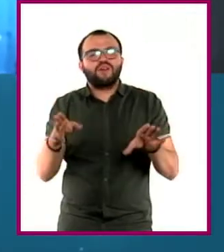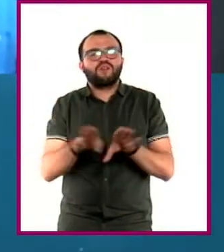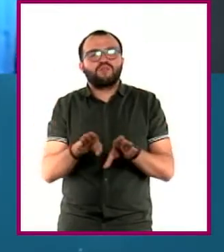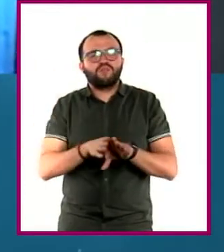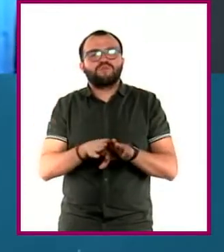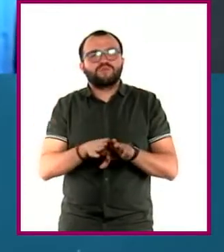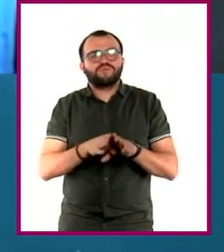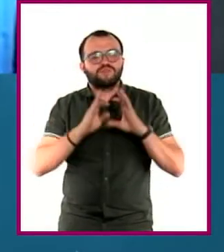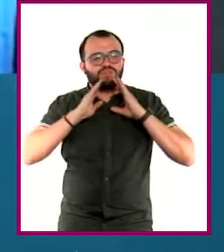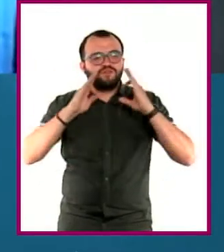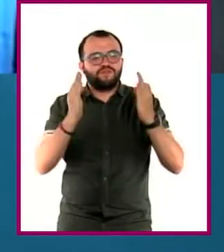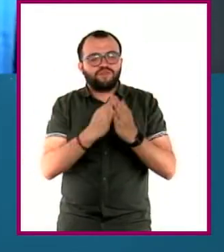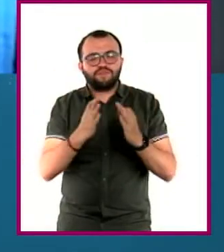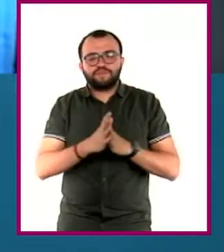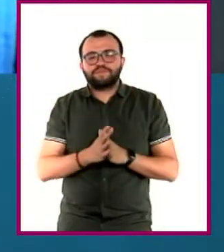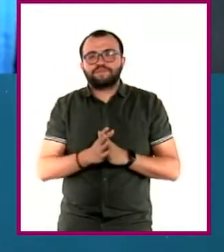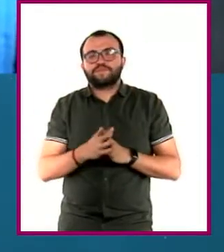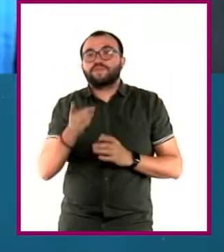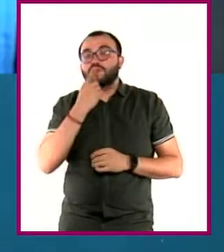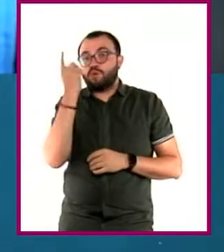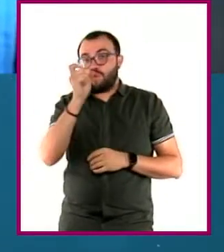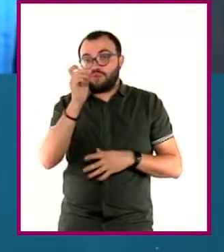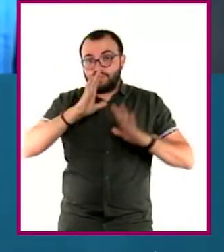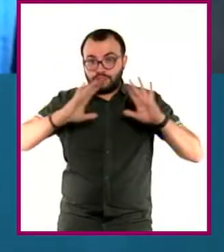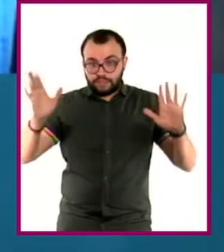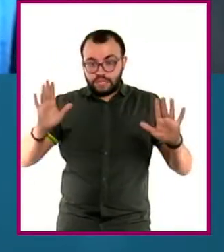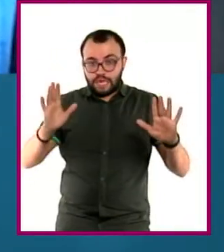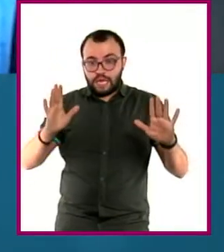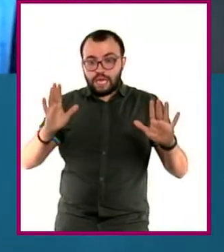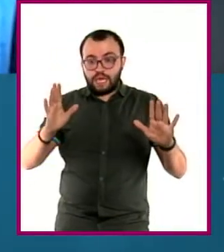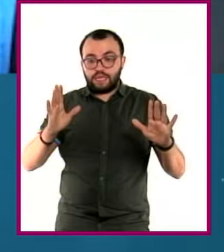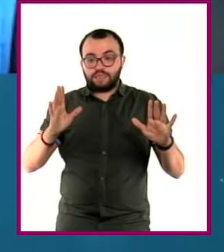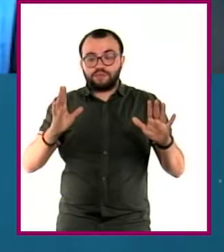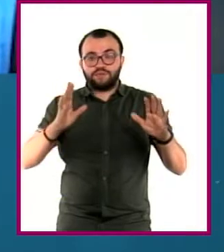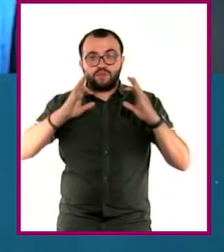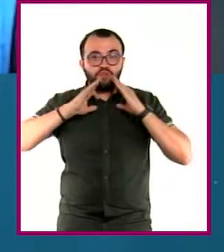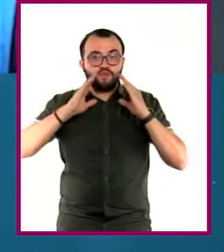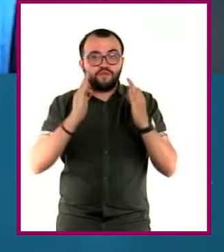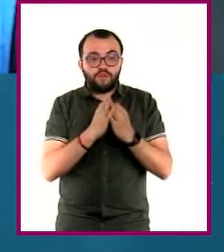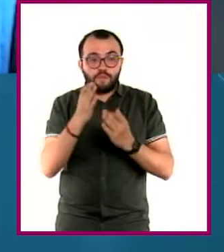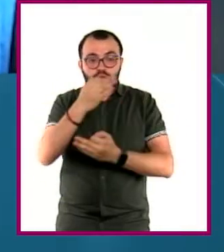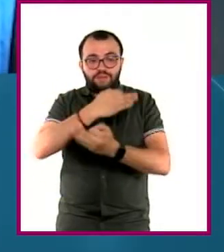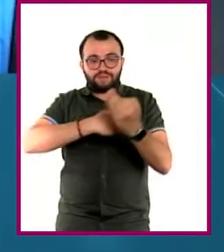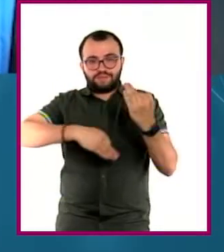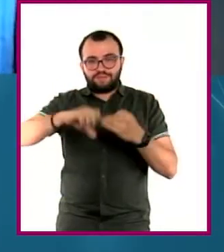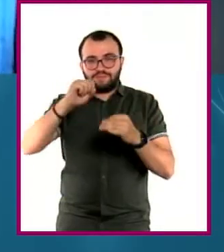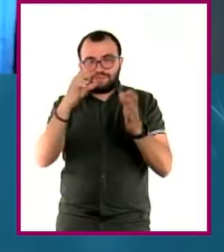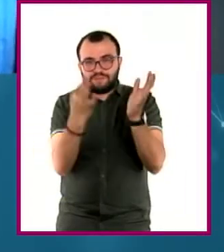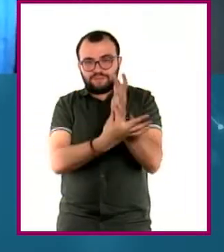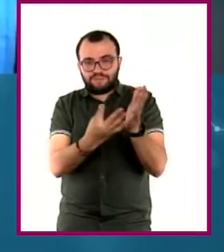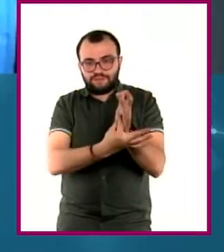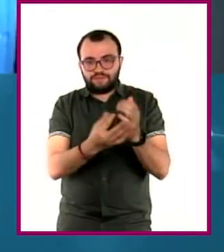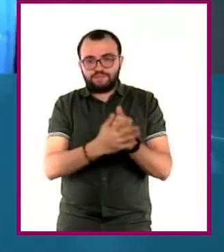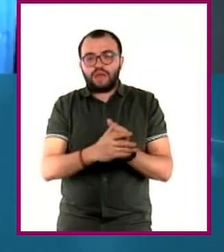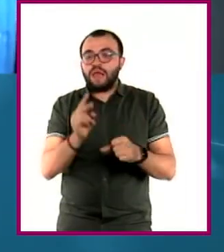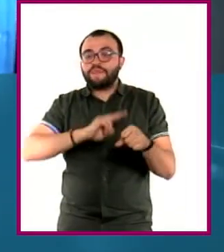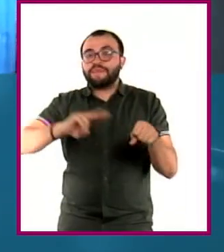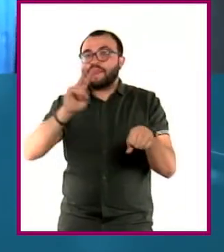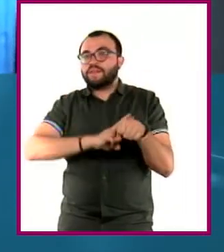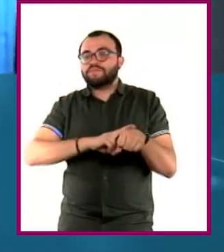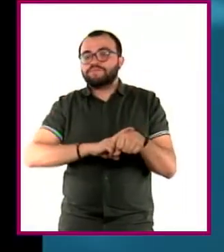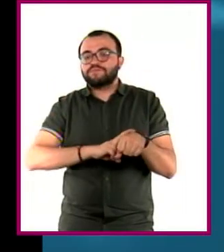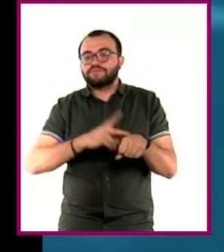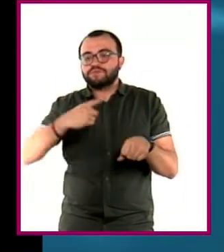el hecho de que una vez que se formaron los elementos hasta el grupo del fierro, alrededor de estos núcleos, la naturaleza ya no puede